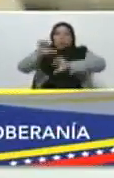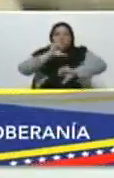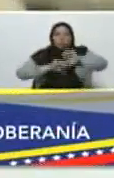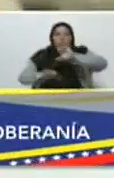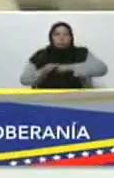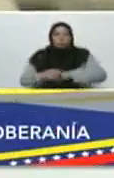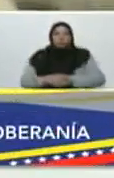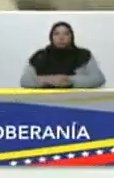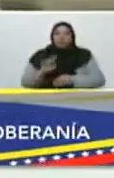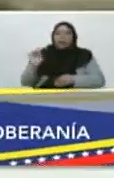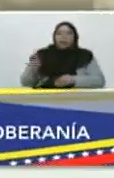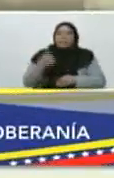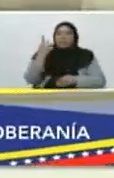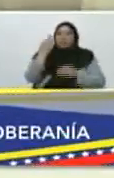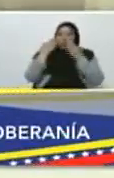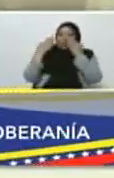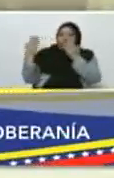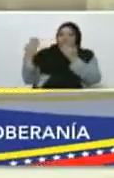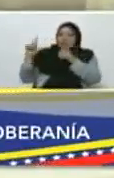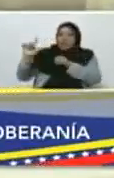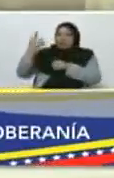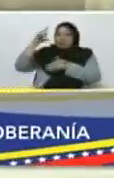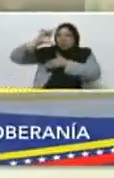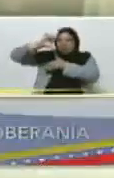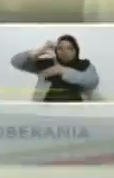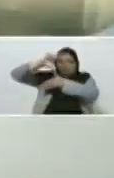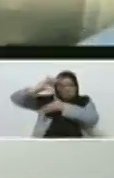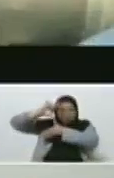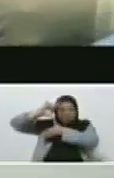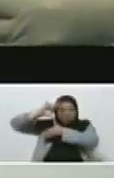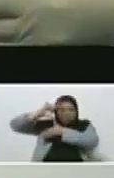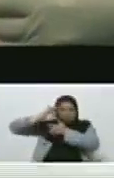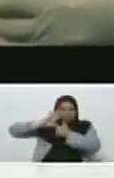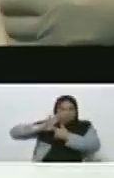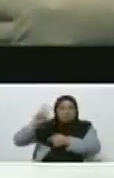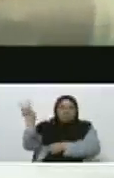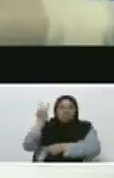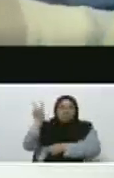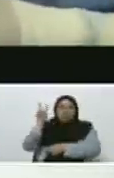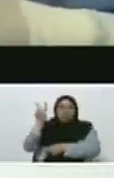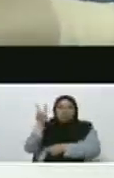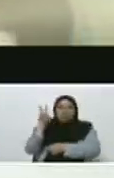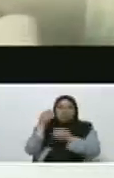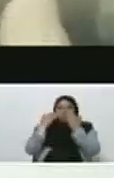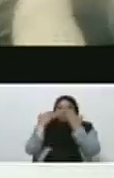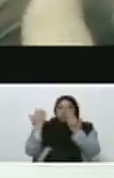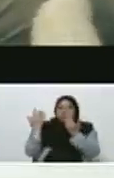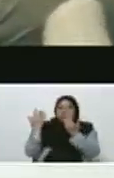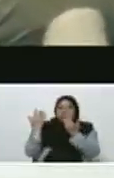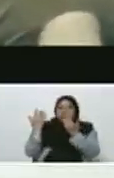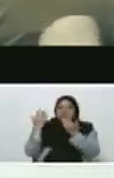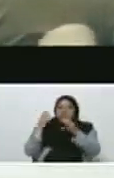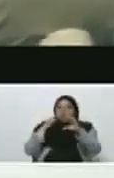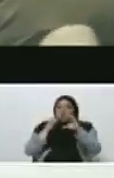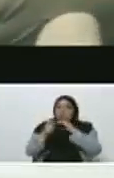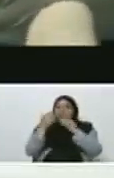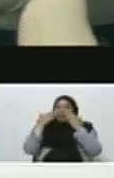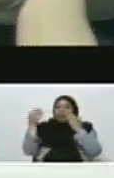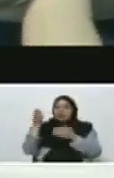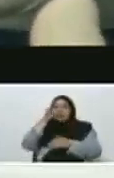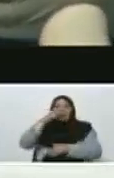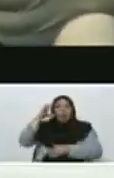paciente, el primero que se hace en Latinoamérica. Lo hemos hecho aquí en Venezuela. Mosca, Alfred Nazaret. Se quemó la